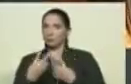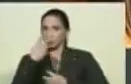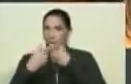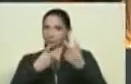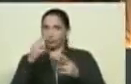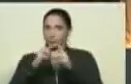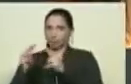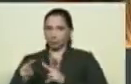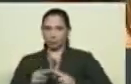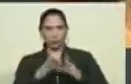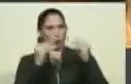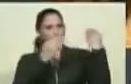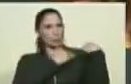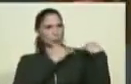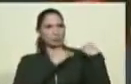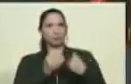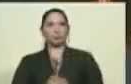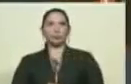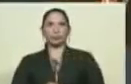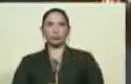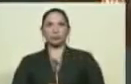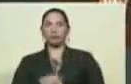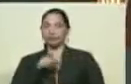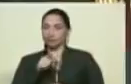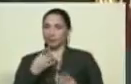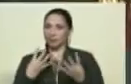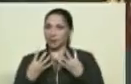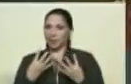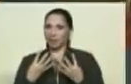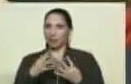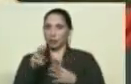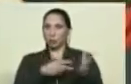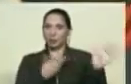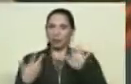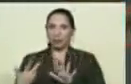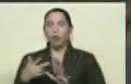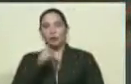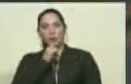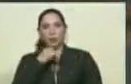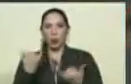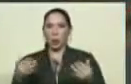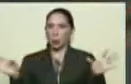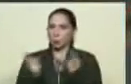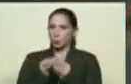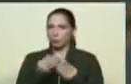y los representantes de este Hackathon 2018. Es la información que nosotros tenemos